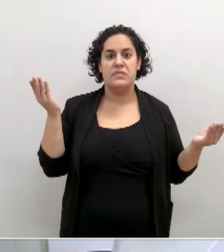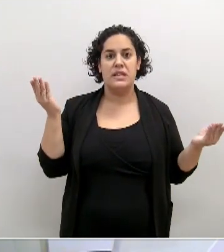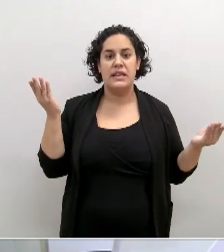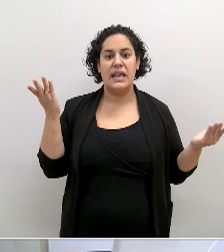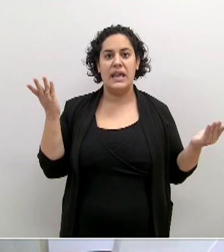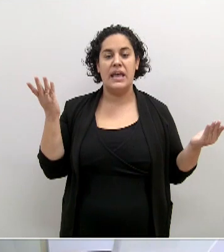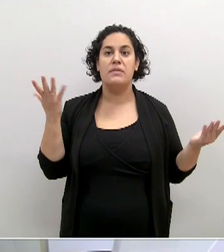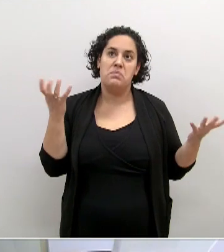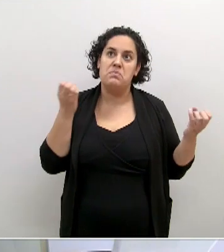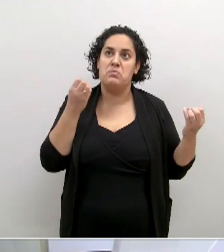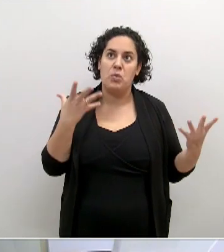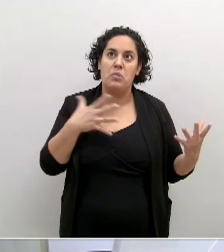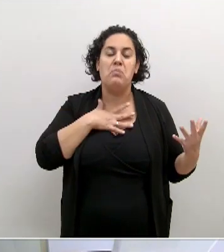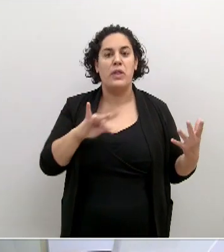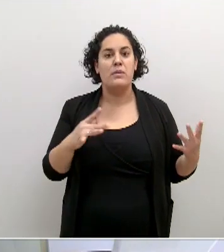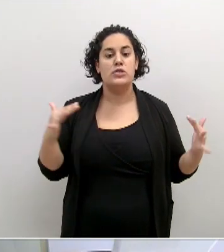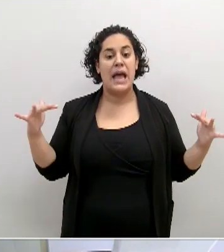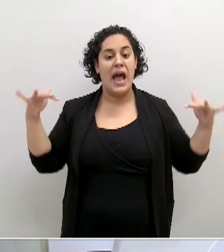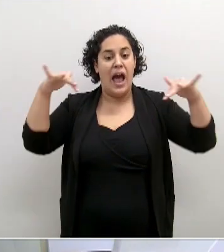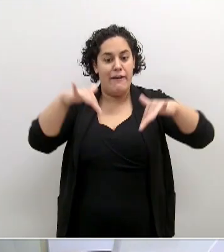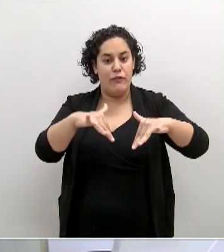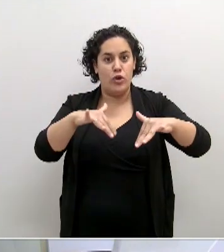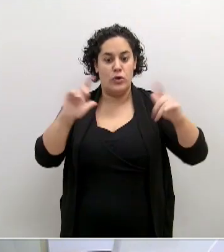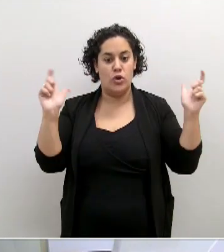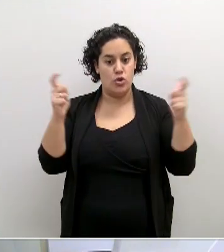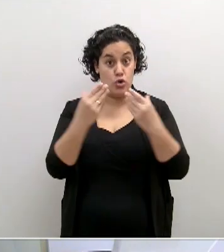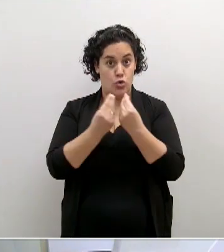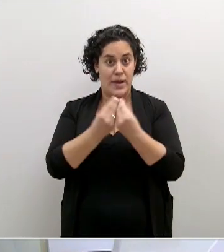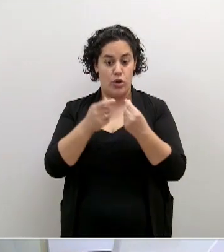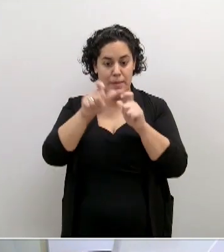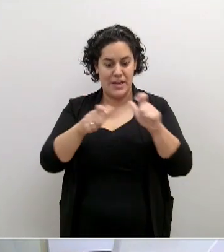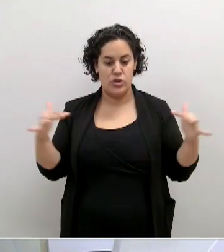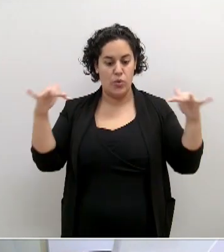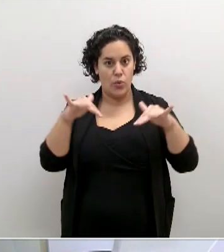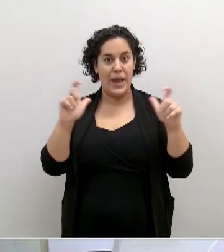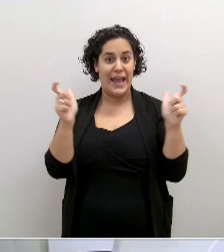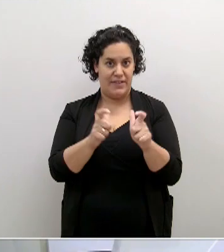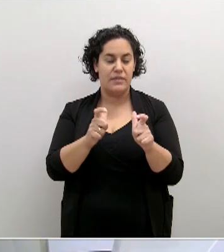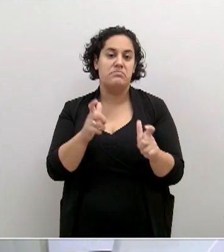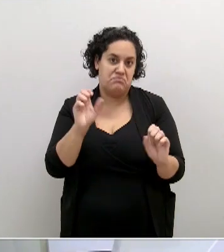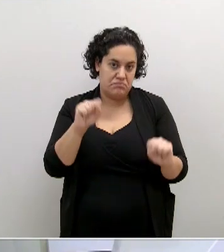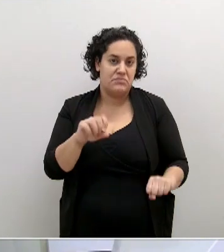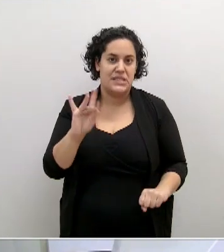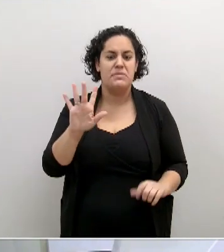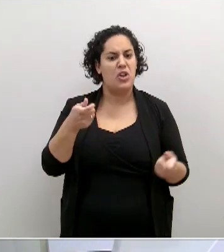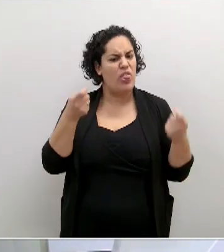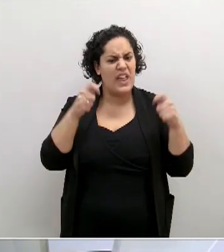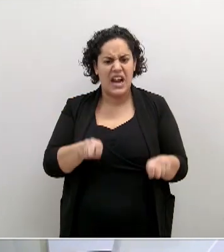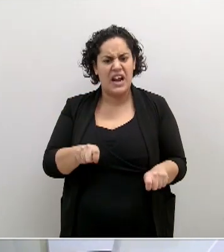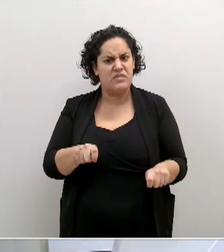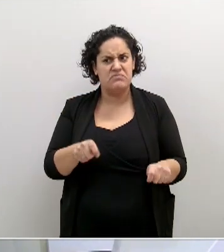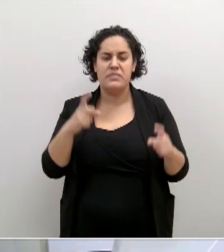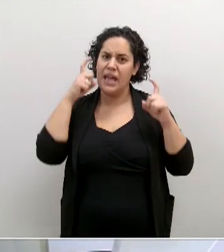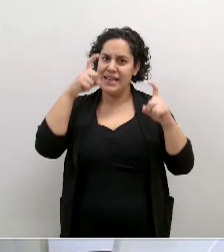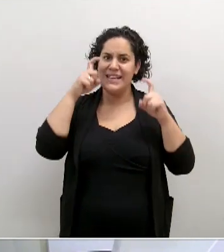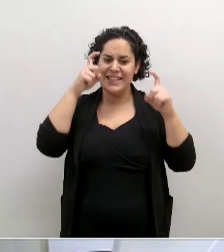reducciones de aforo es una posibilidad, pero cierre de centros comerciales nos parece que hay que intentar